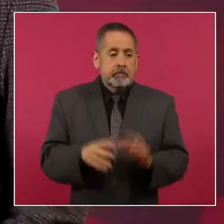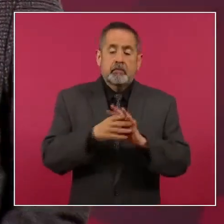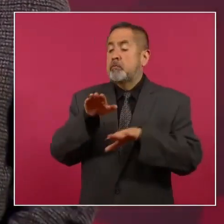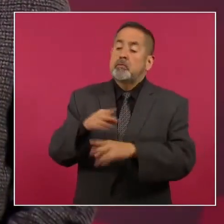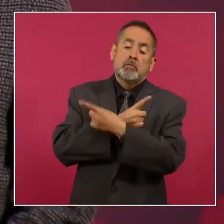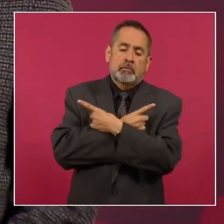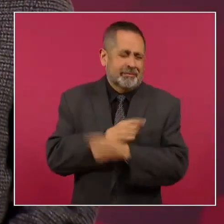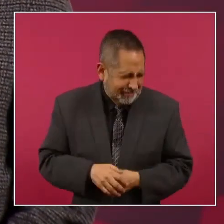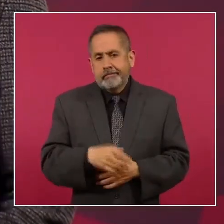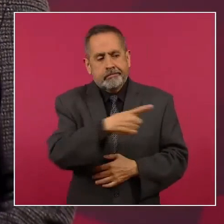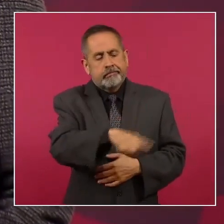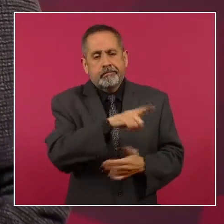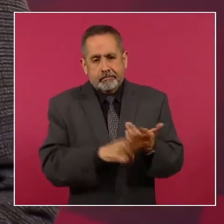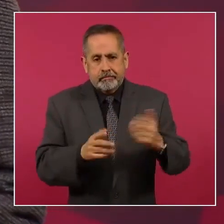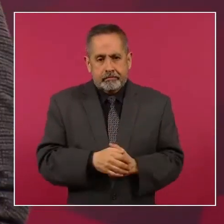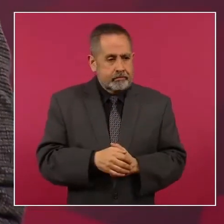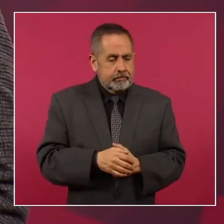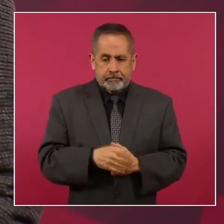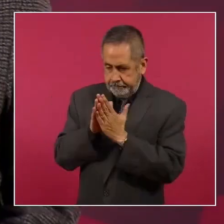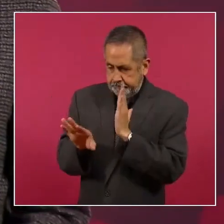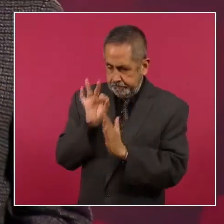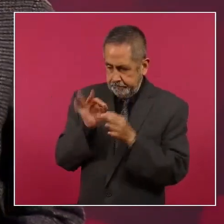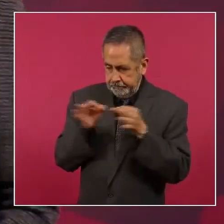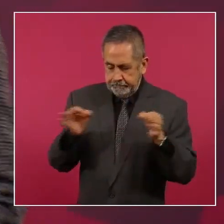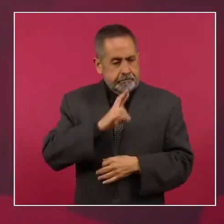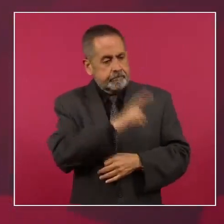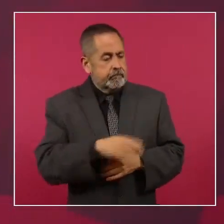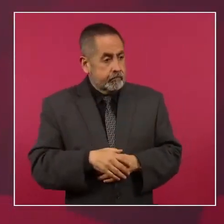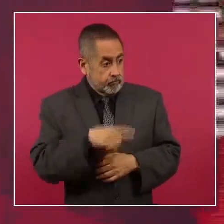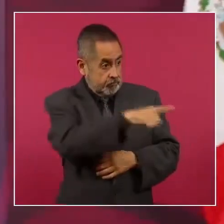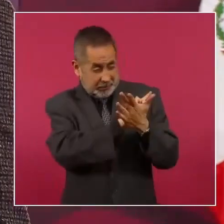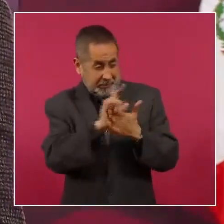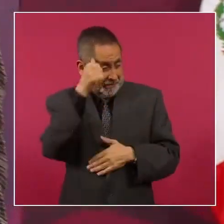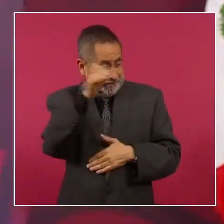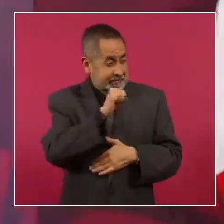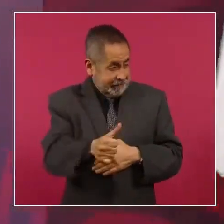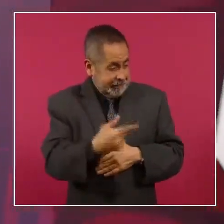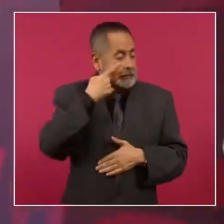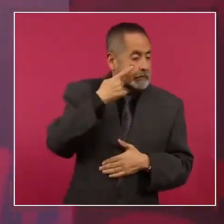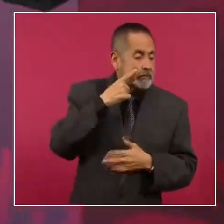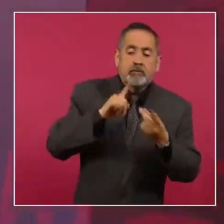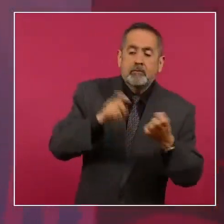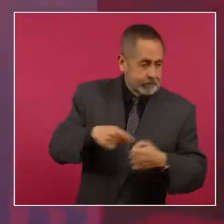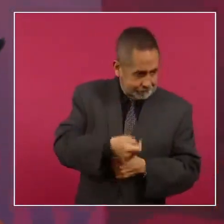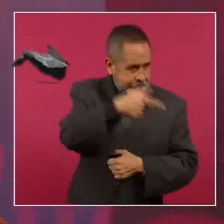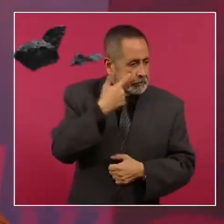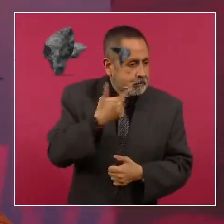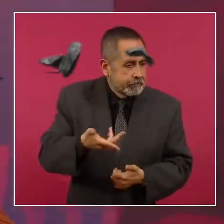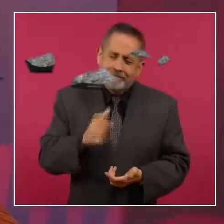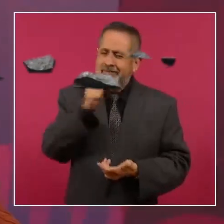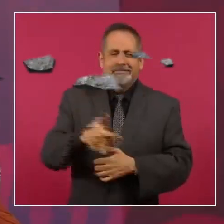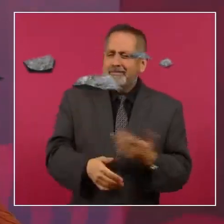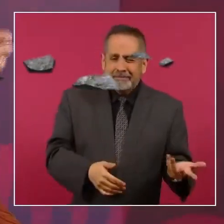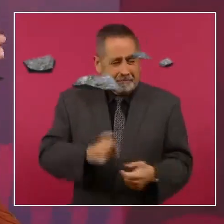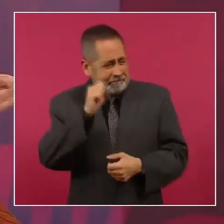cuestiones morales. Si a esas vamos, con otra frase bíblica, respondería, que esté libre de pecado, que tire la primera piedra.